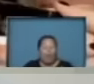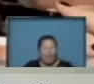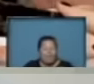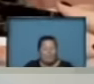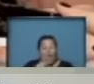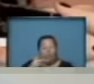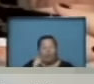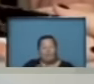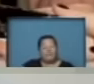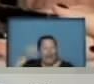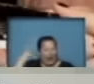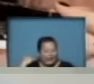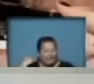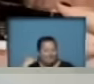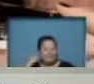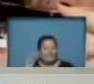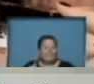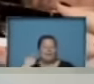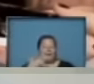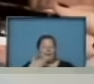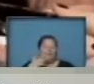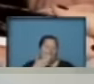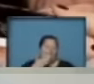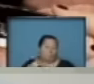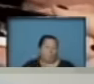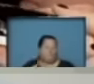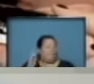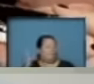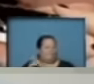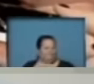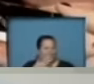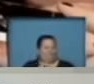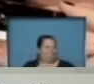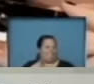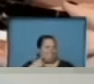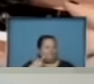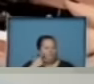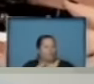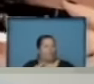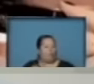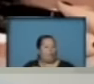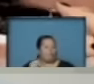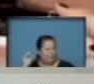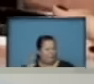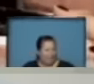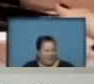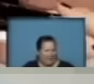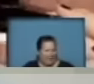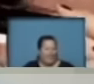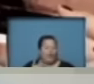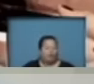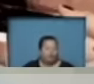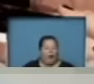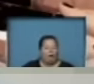hace 2 meses atrás le reía y le cantaban, dejaron de reír y de cantarle. Se empezó a dar cuenta que perdía. Entonces